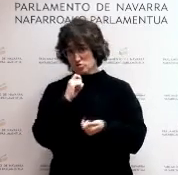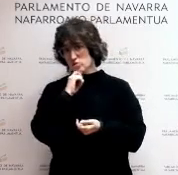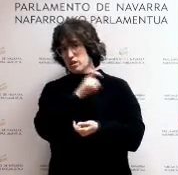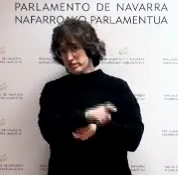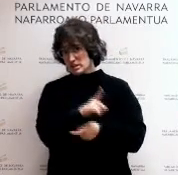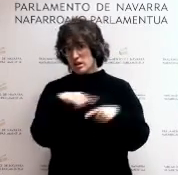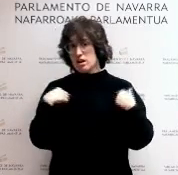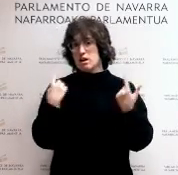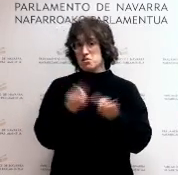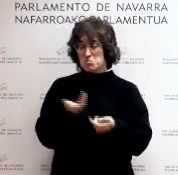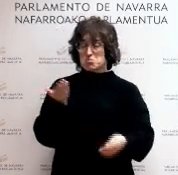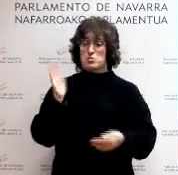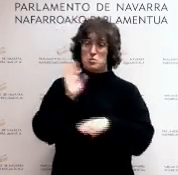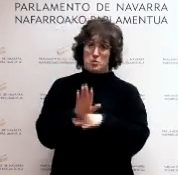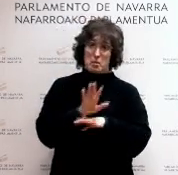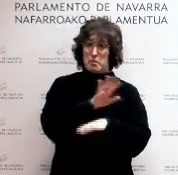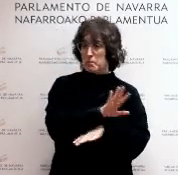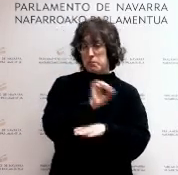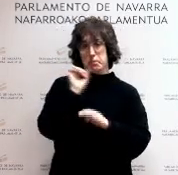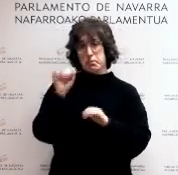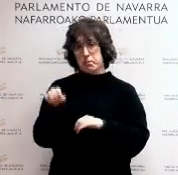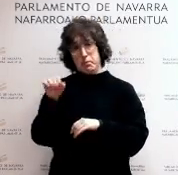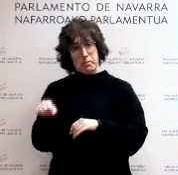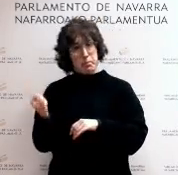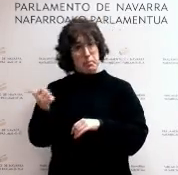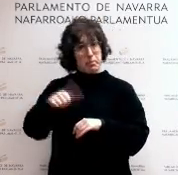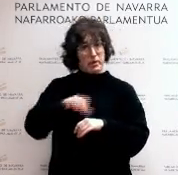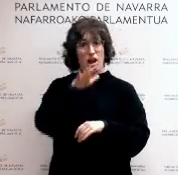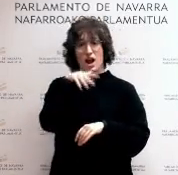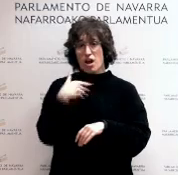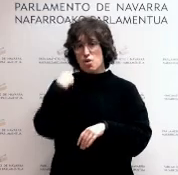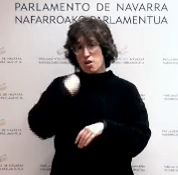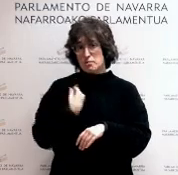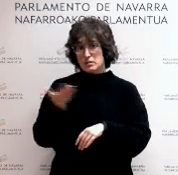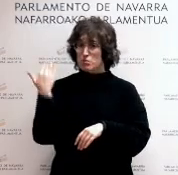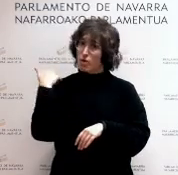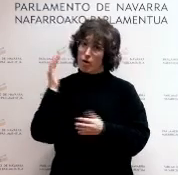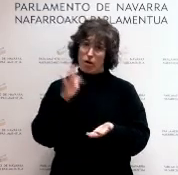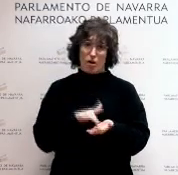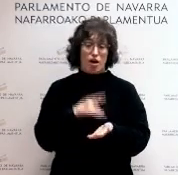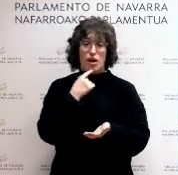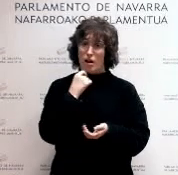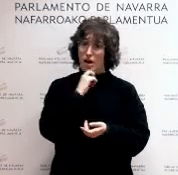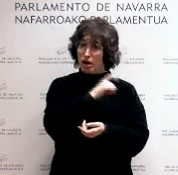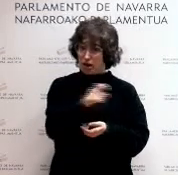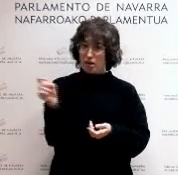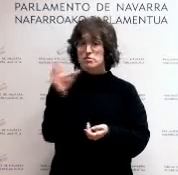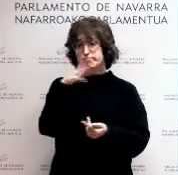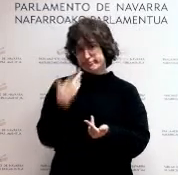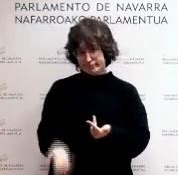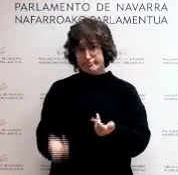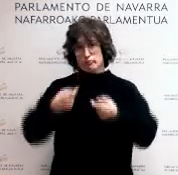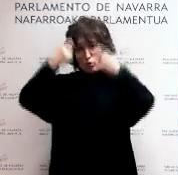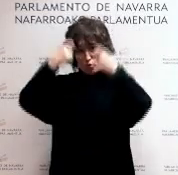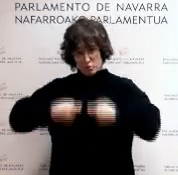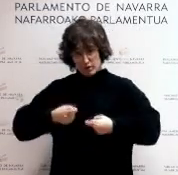desestimaron. Ahora está sucediendo el problema que nosotros advertimos, de tal forma que hogares y comunidades en la práctica